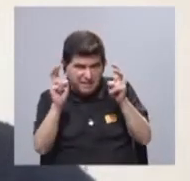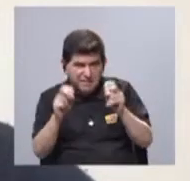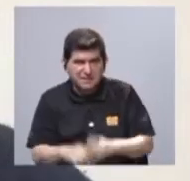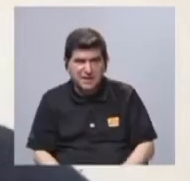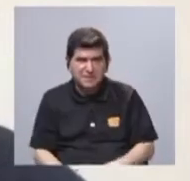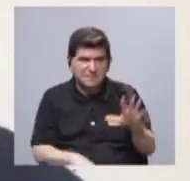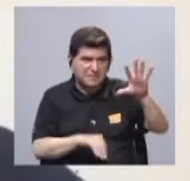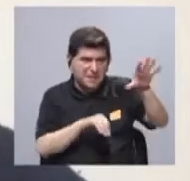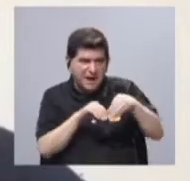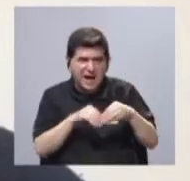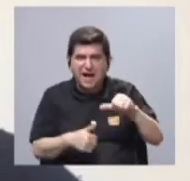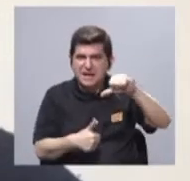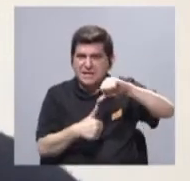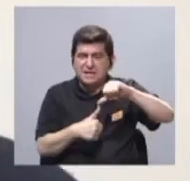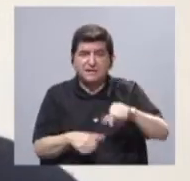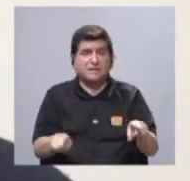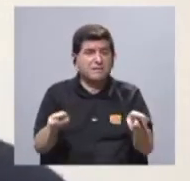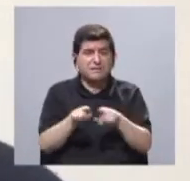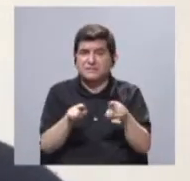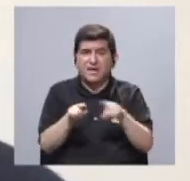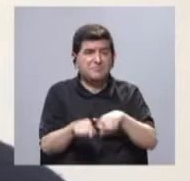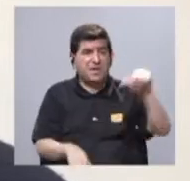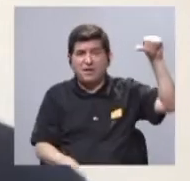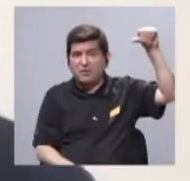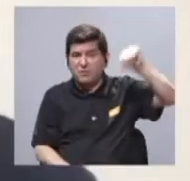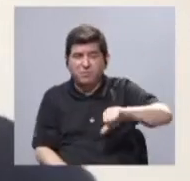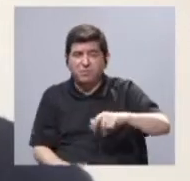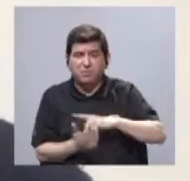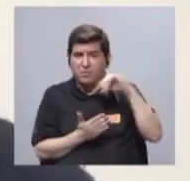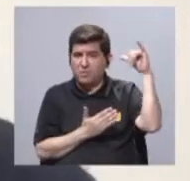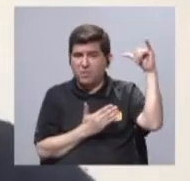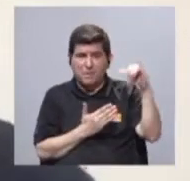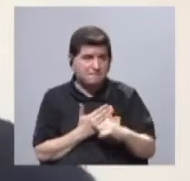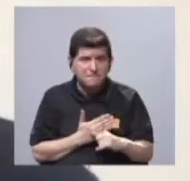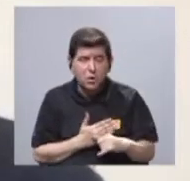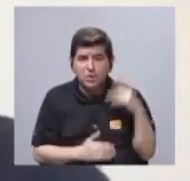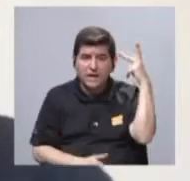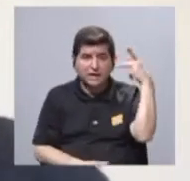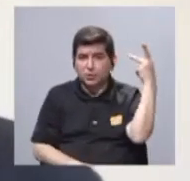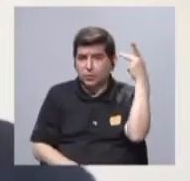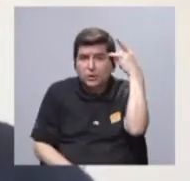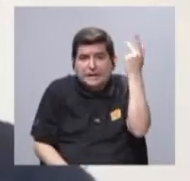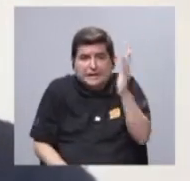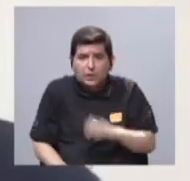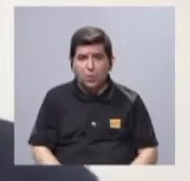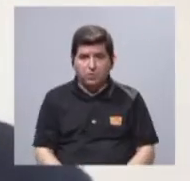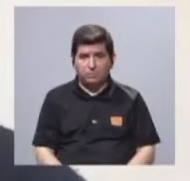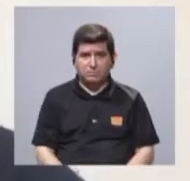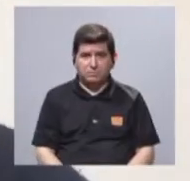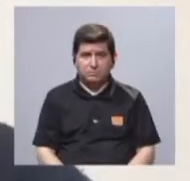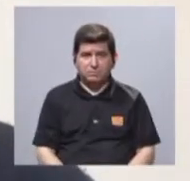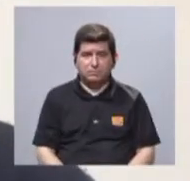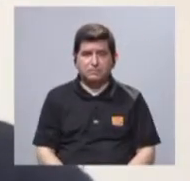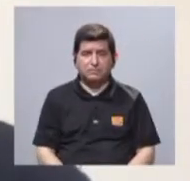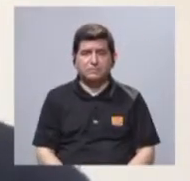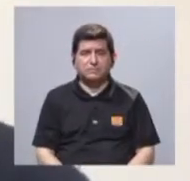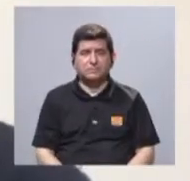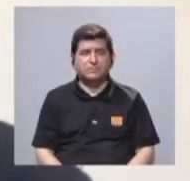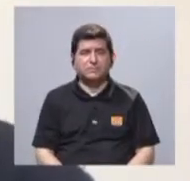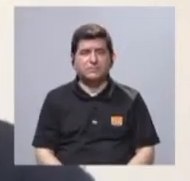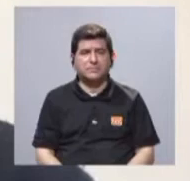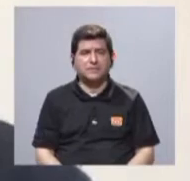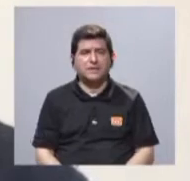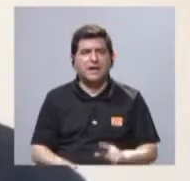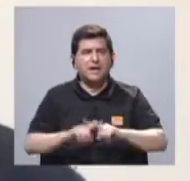no solo en cuanto se refiere al tema de la incorporación de Centroamérica, sino que fracasó como proyecto